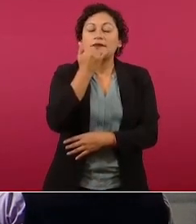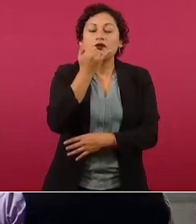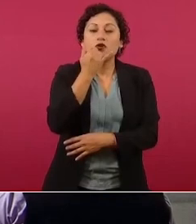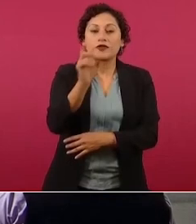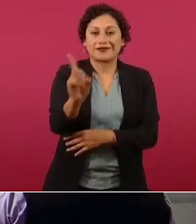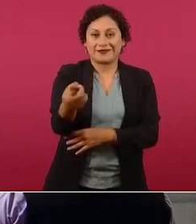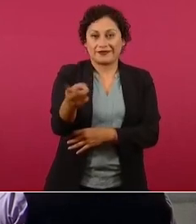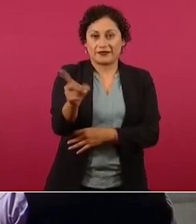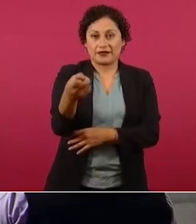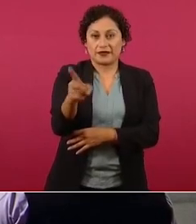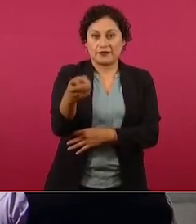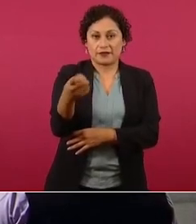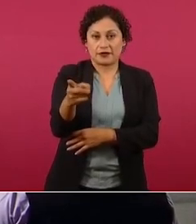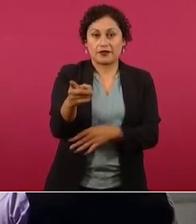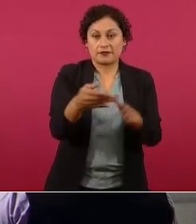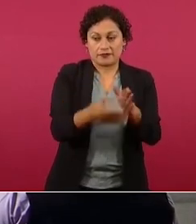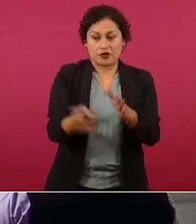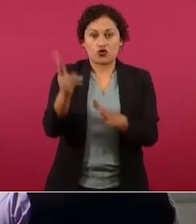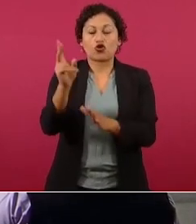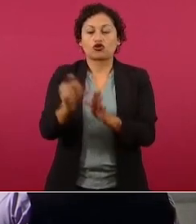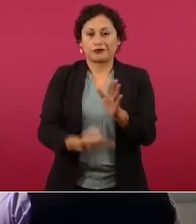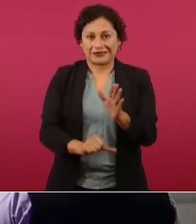diciembre, dos meses después.